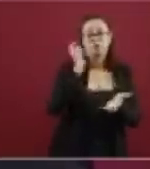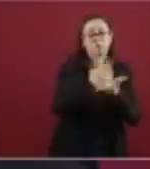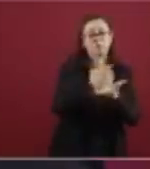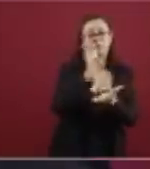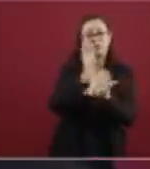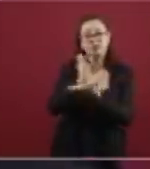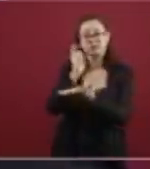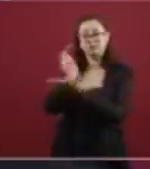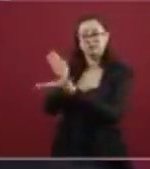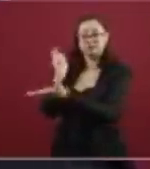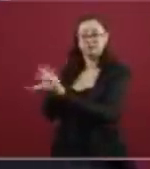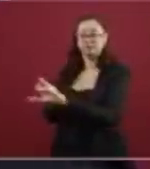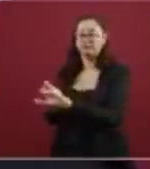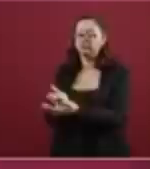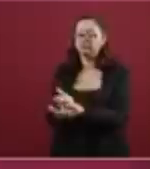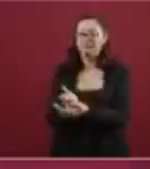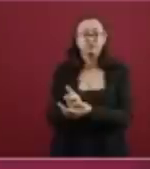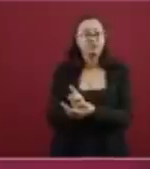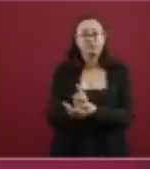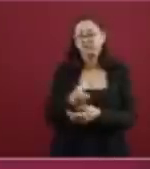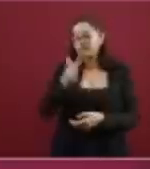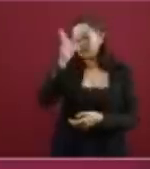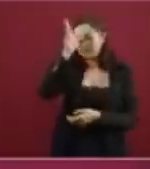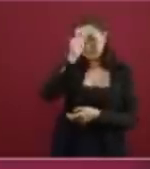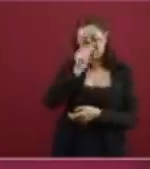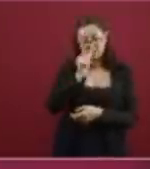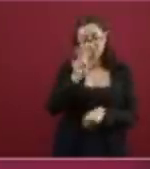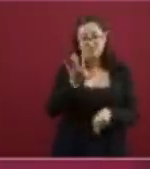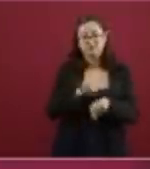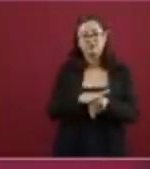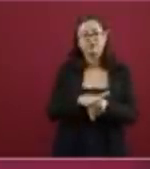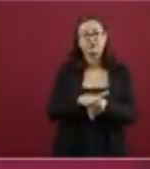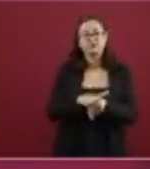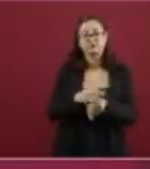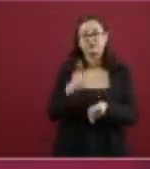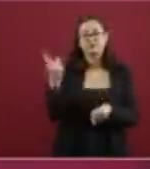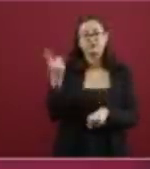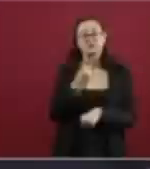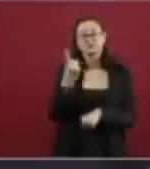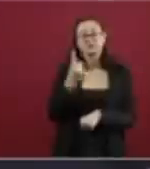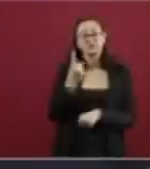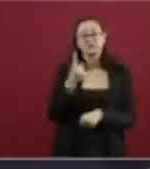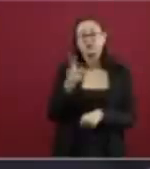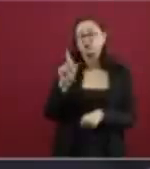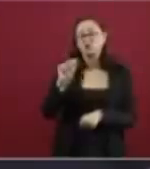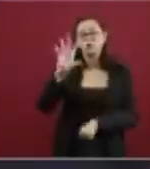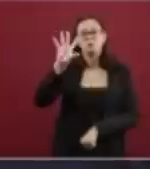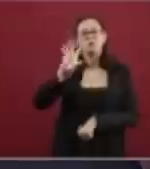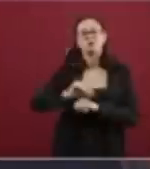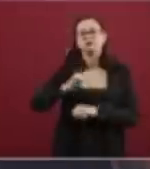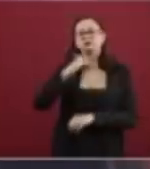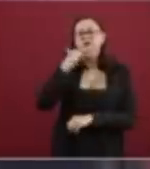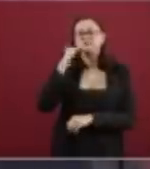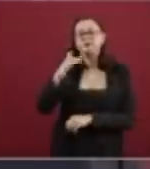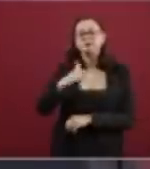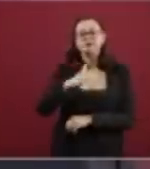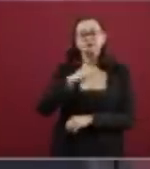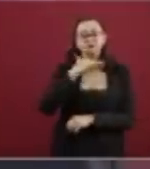porque no queremos que haya corrupción, no